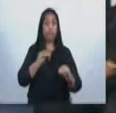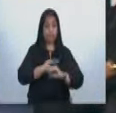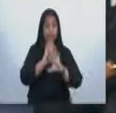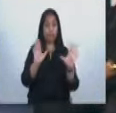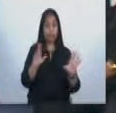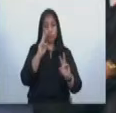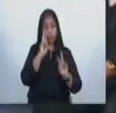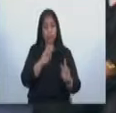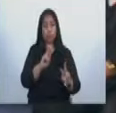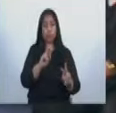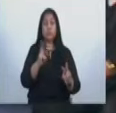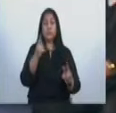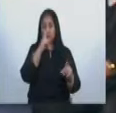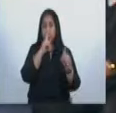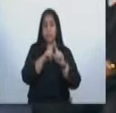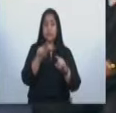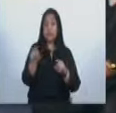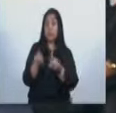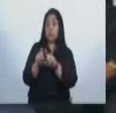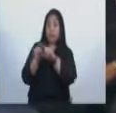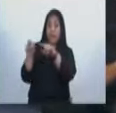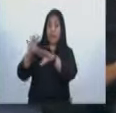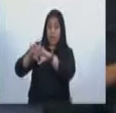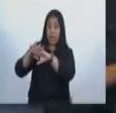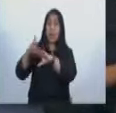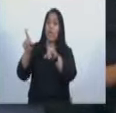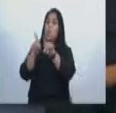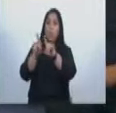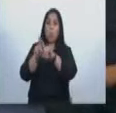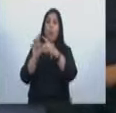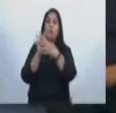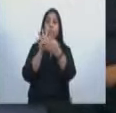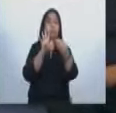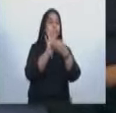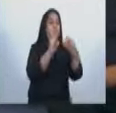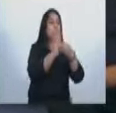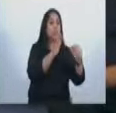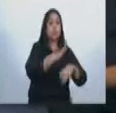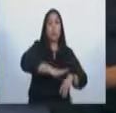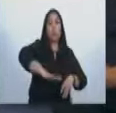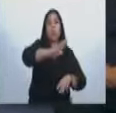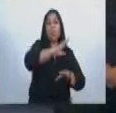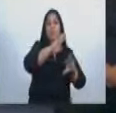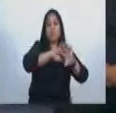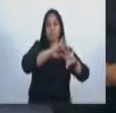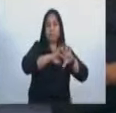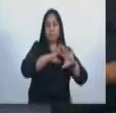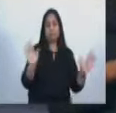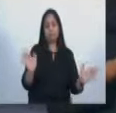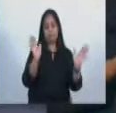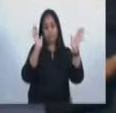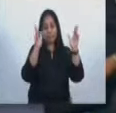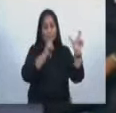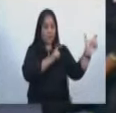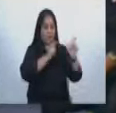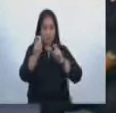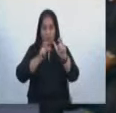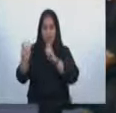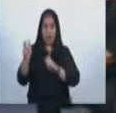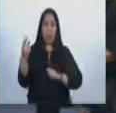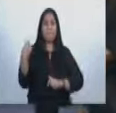así como lo hemos hecho con el infiernito tenemos que seguir haciéndole haciéndolo con todas las cárceles y recuperar el control para